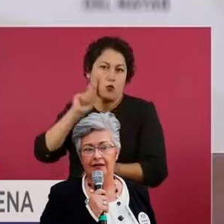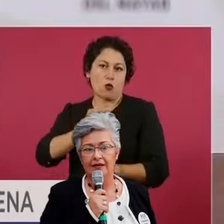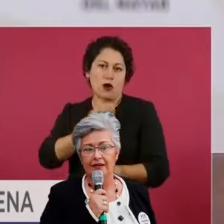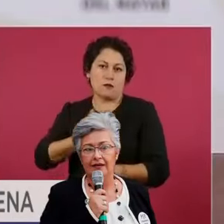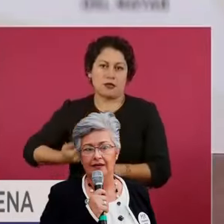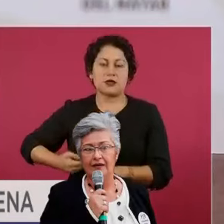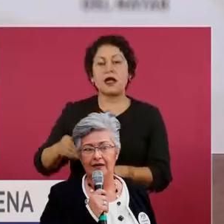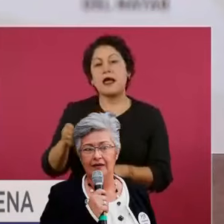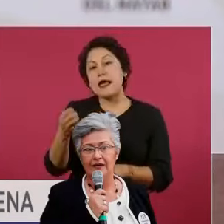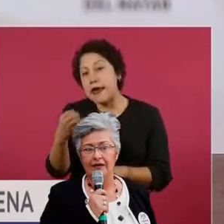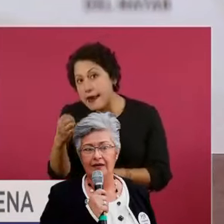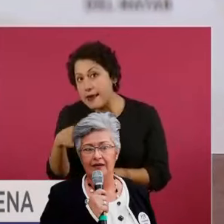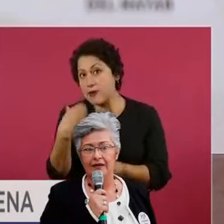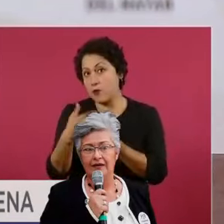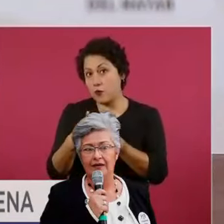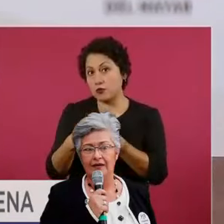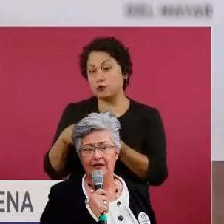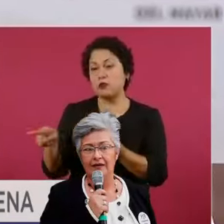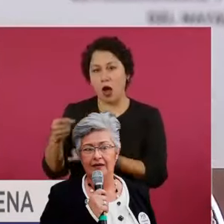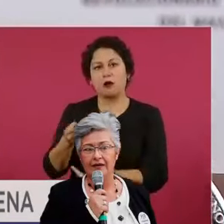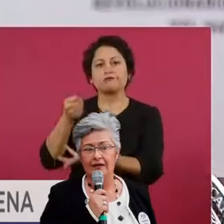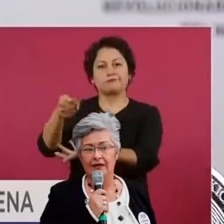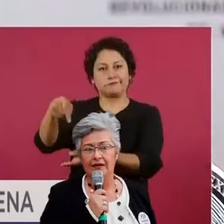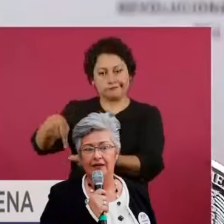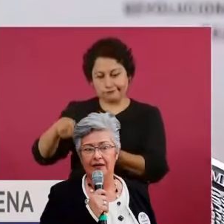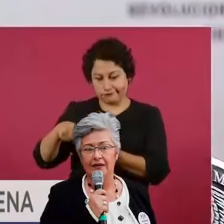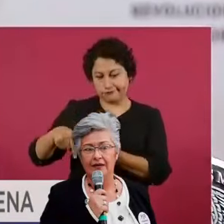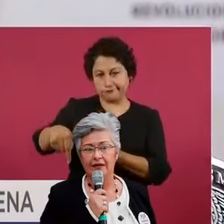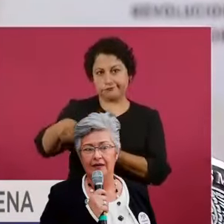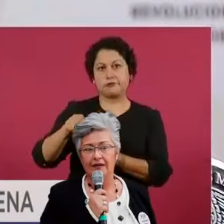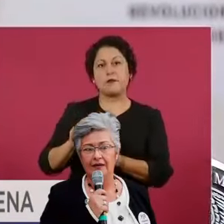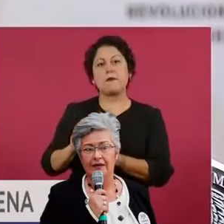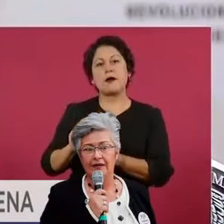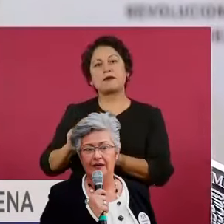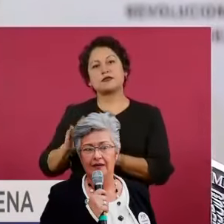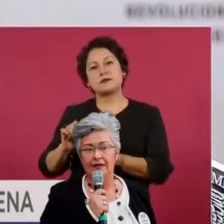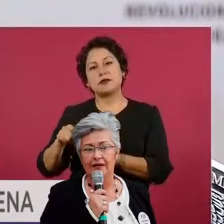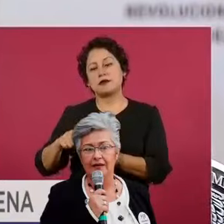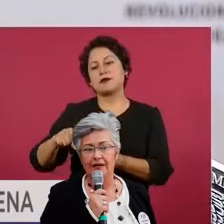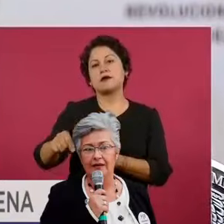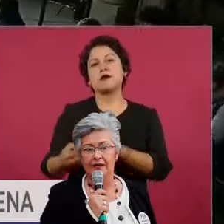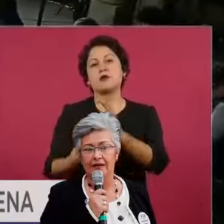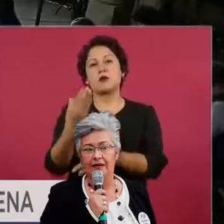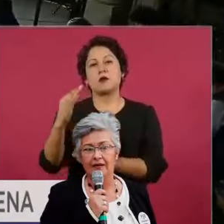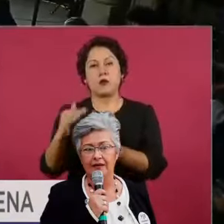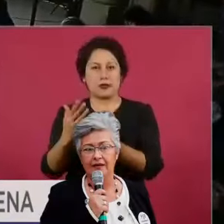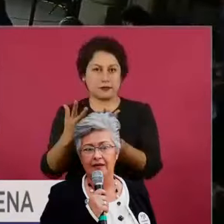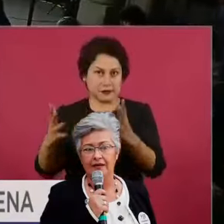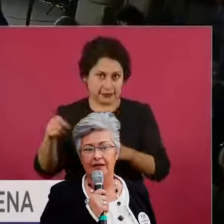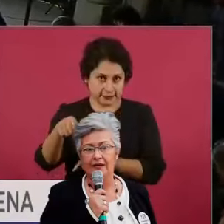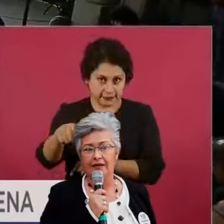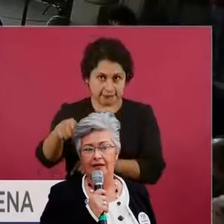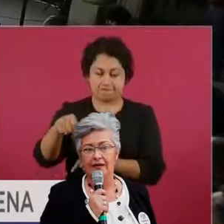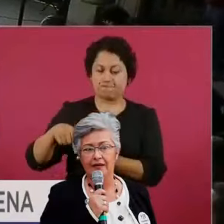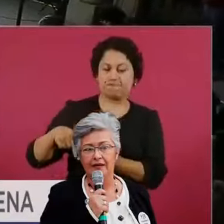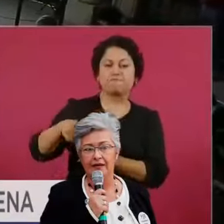Al mismo tiempo, ustedes se han percatado que su política es para